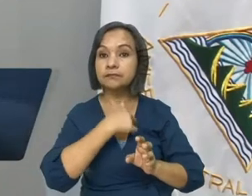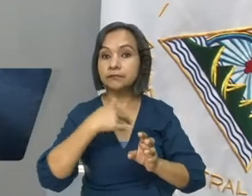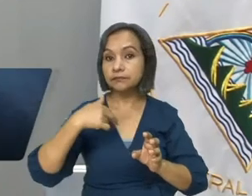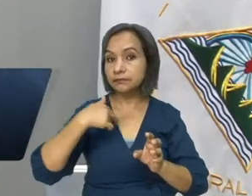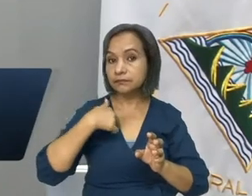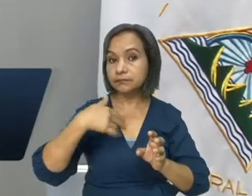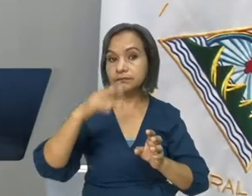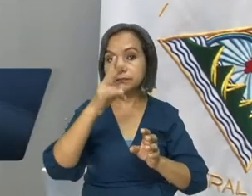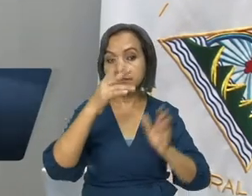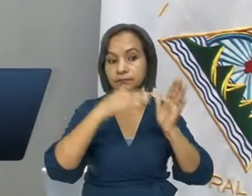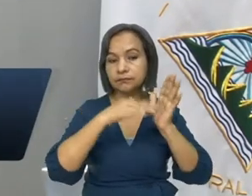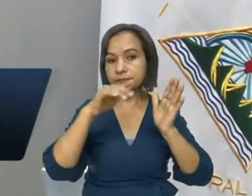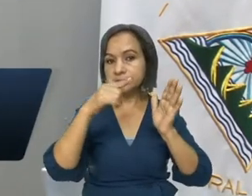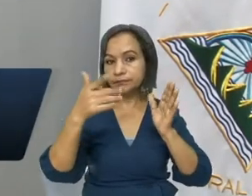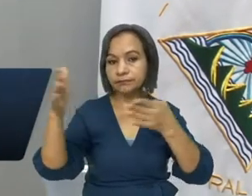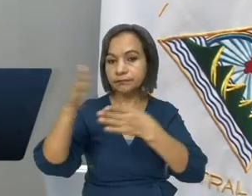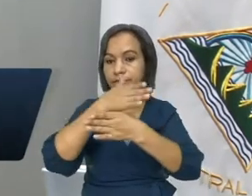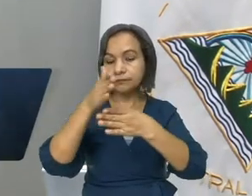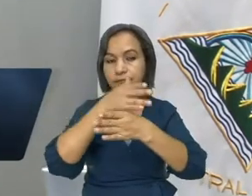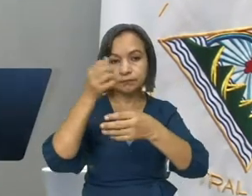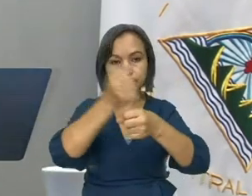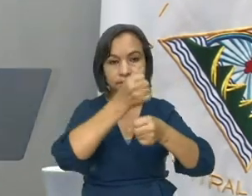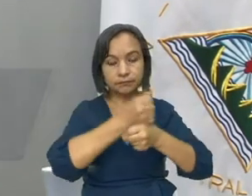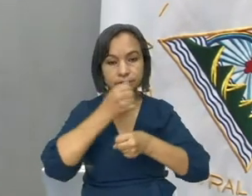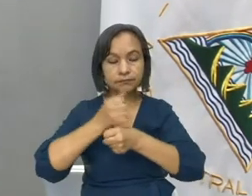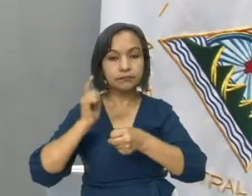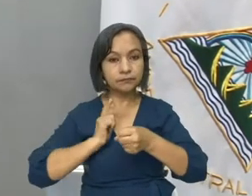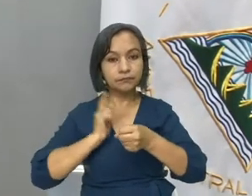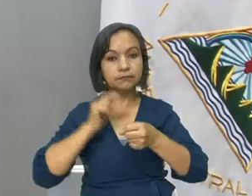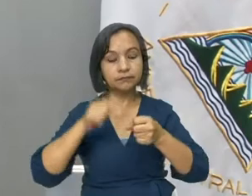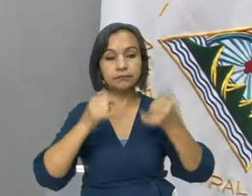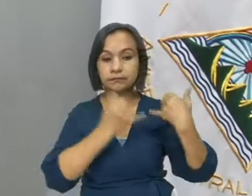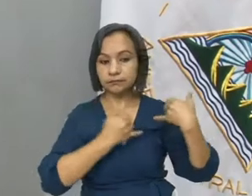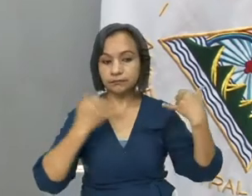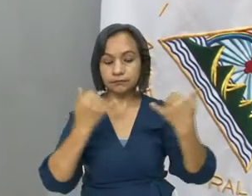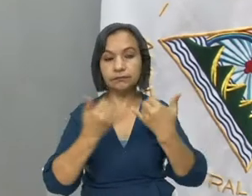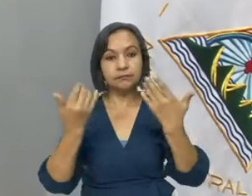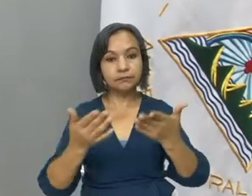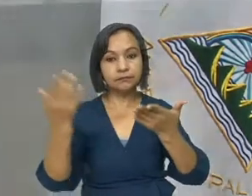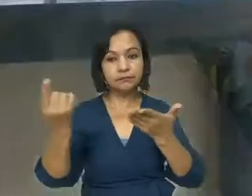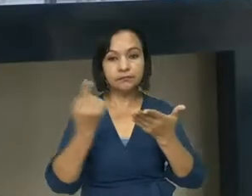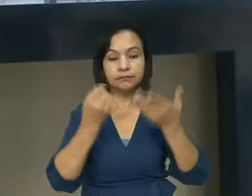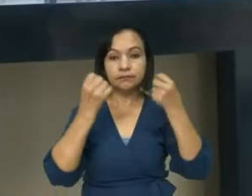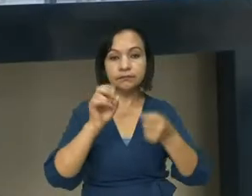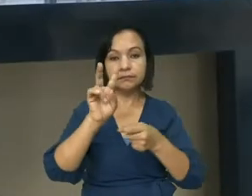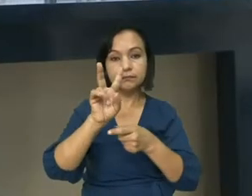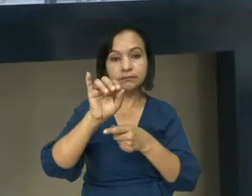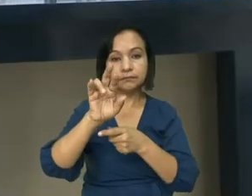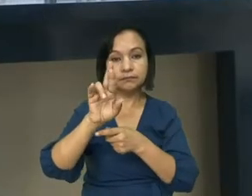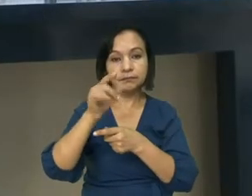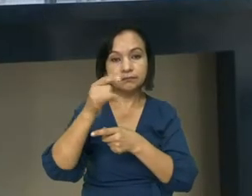implicado desde el año 2007 los ejes de trabajo alcanzados por esta entidad, hemos invitado al compañero Virgilio Bravo. Él es